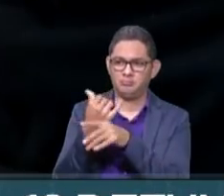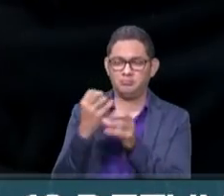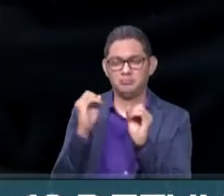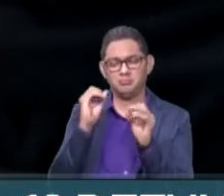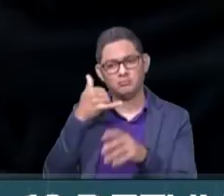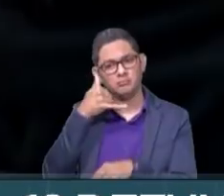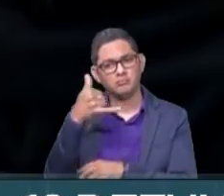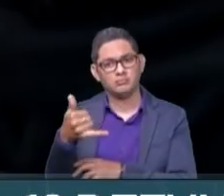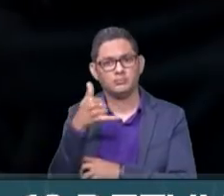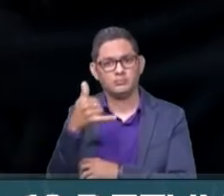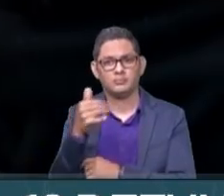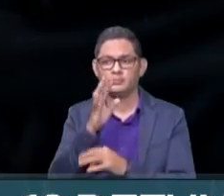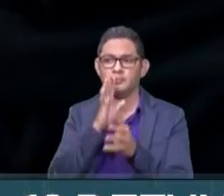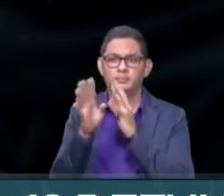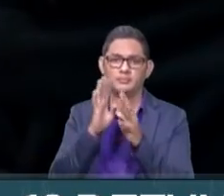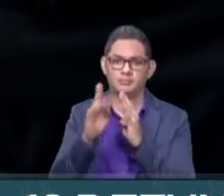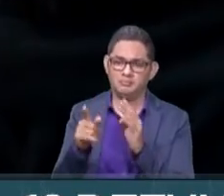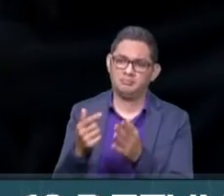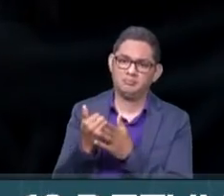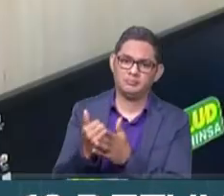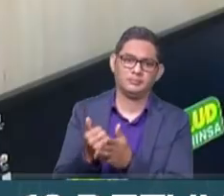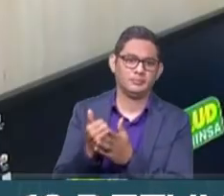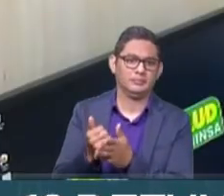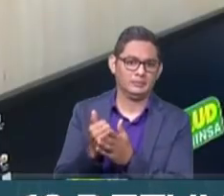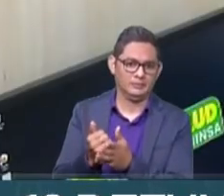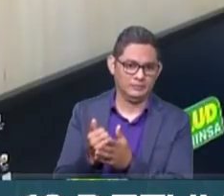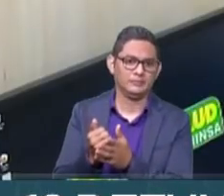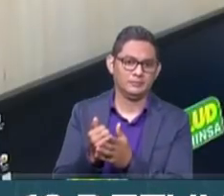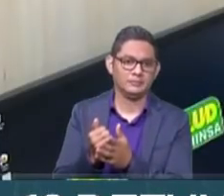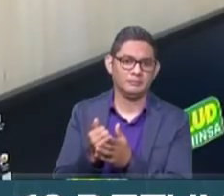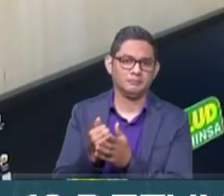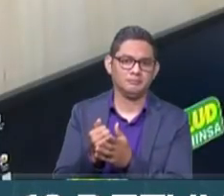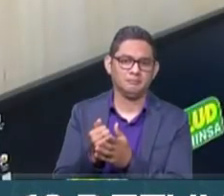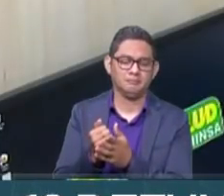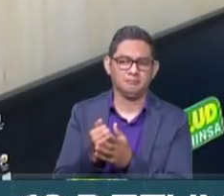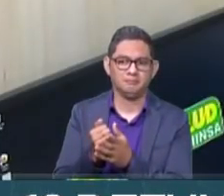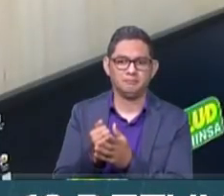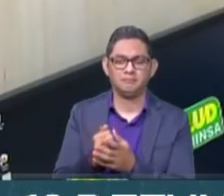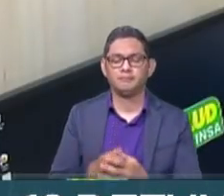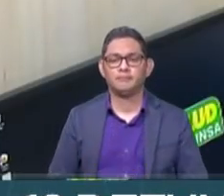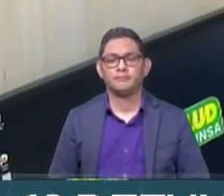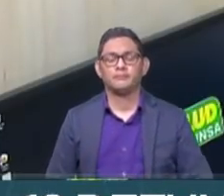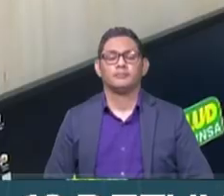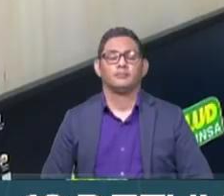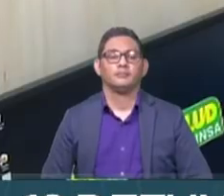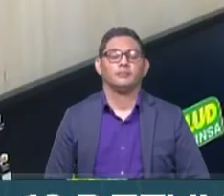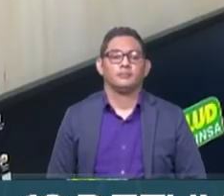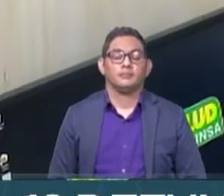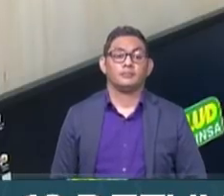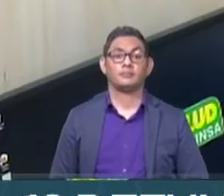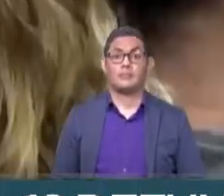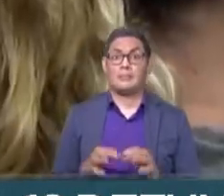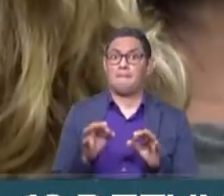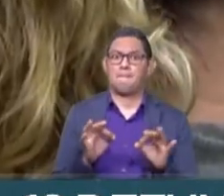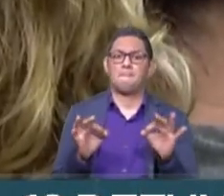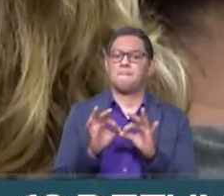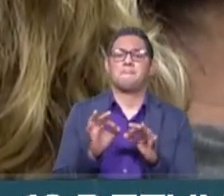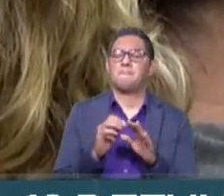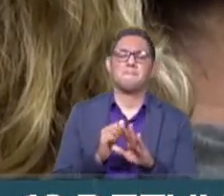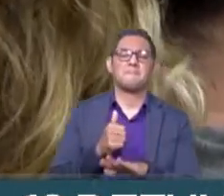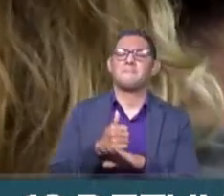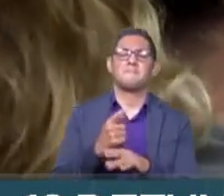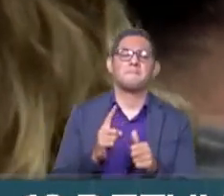telefónica como una estrategia de fortalecimiento al primer nivel de atención, priorizando la población